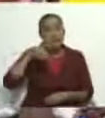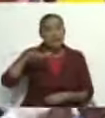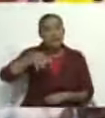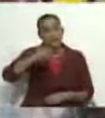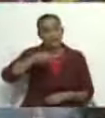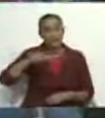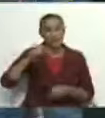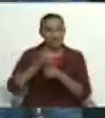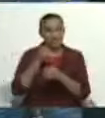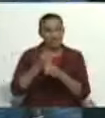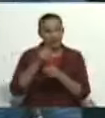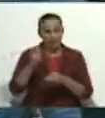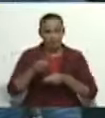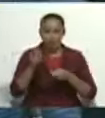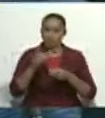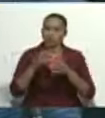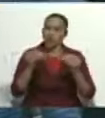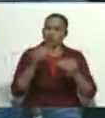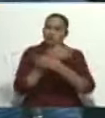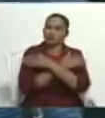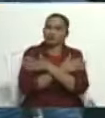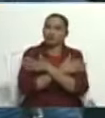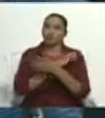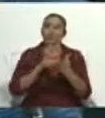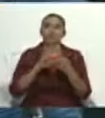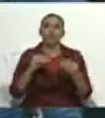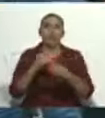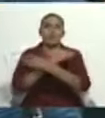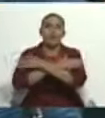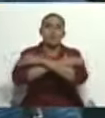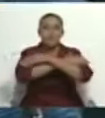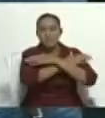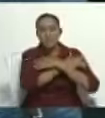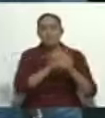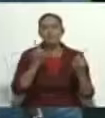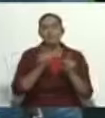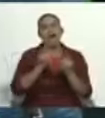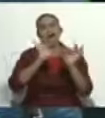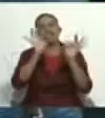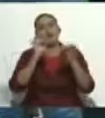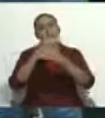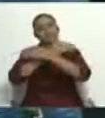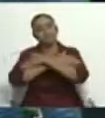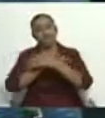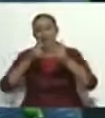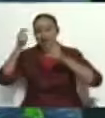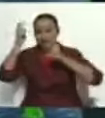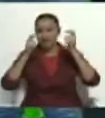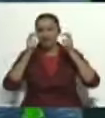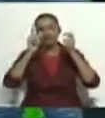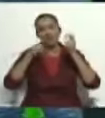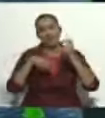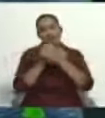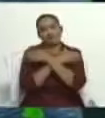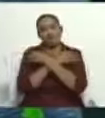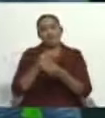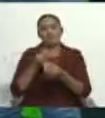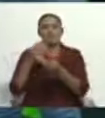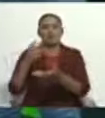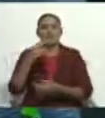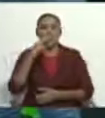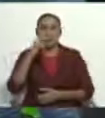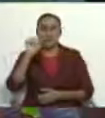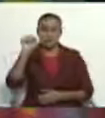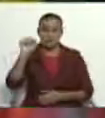los campesinos. Y entre todos estamos abrazando a Chávez y a Maduro. Por eso nosotros decimos hoy, con Chávez